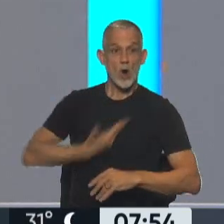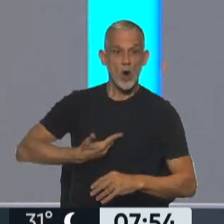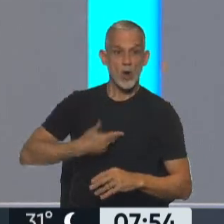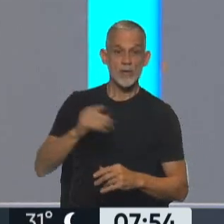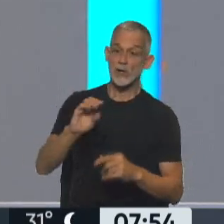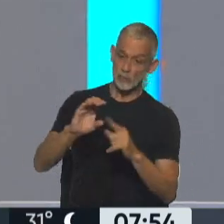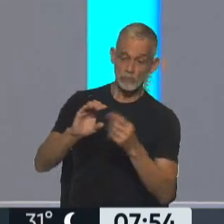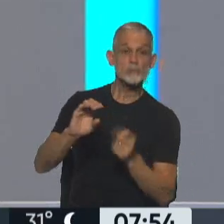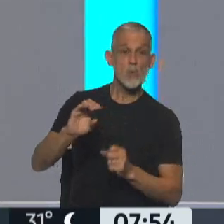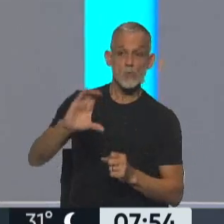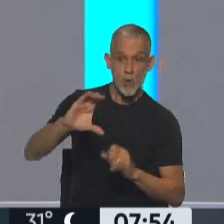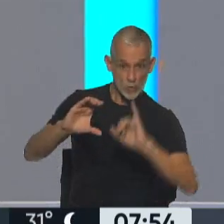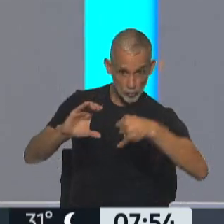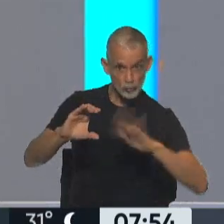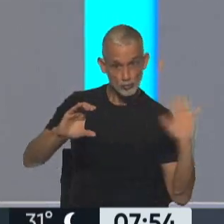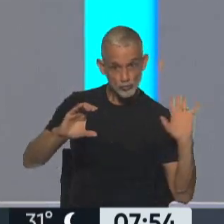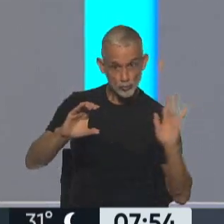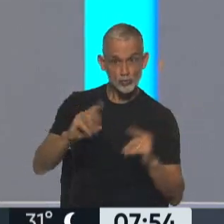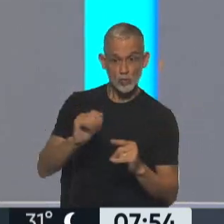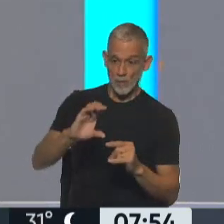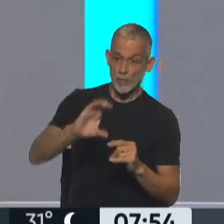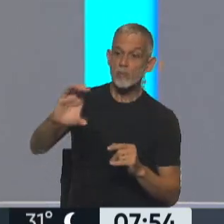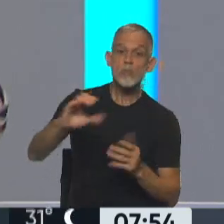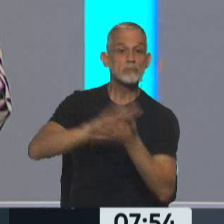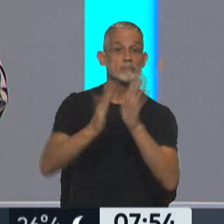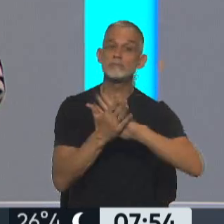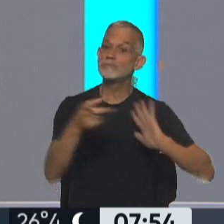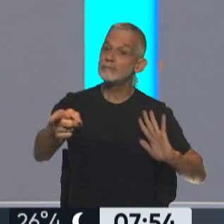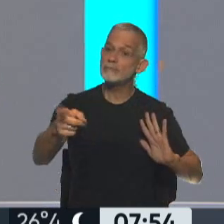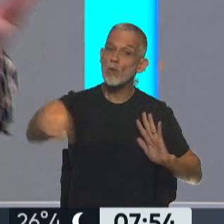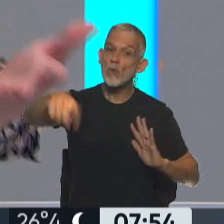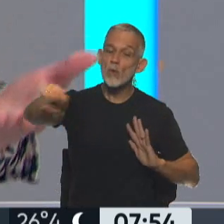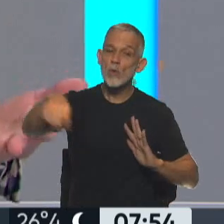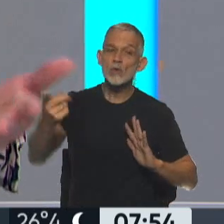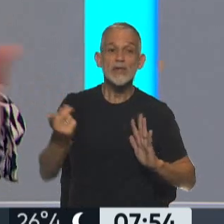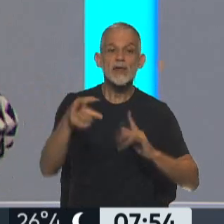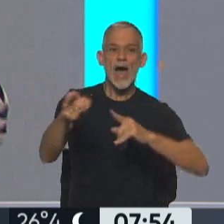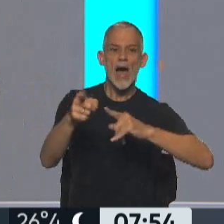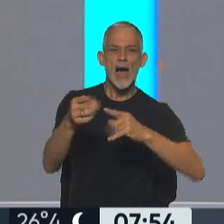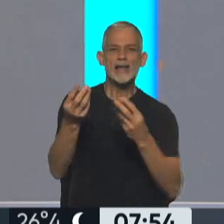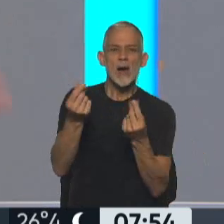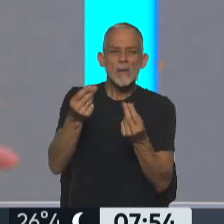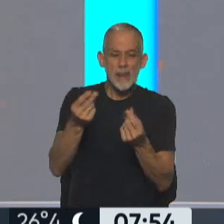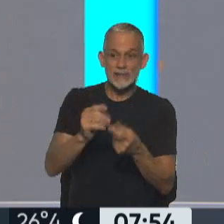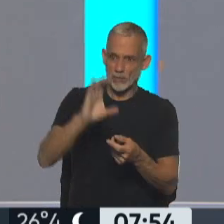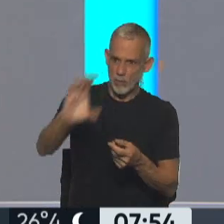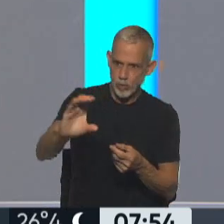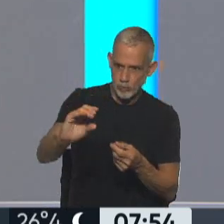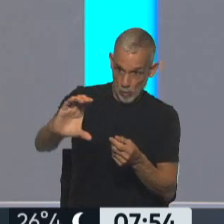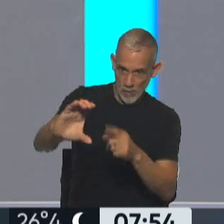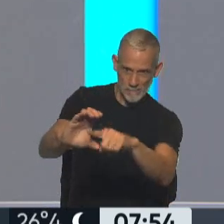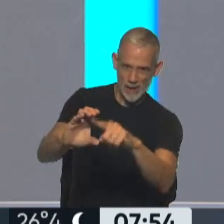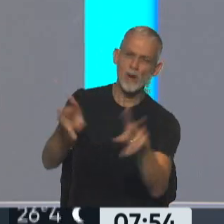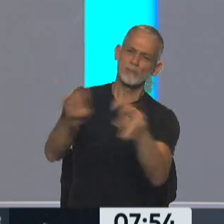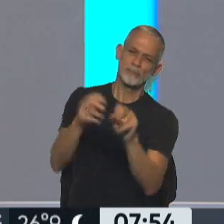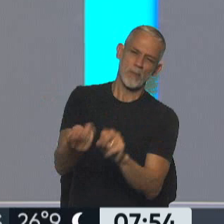conversación de toda la cadena el gobierno dijo otorgamos esto y a cambio ustedes hagan que esta rentabilidad esta mayor rentabilidad porque el ingreso